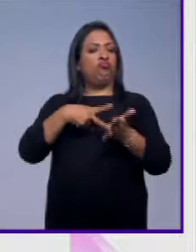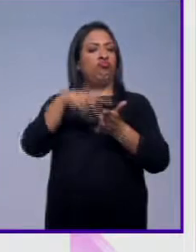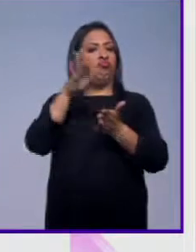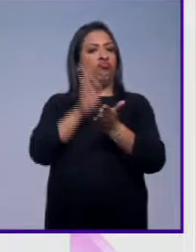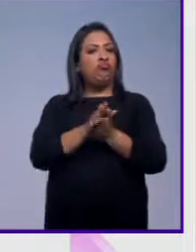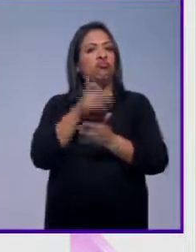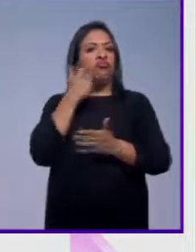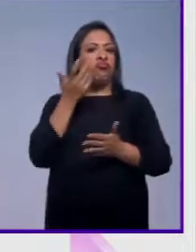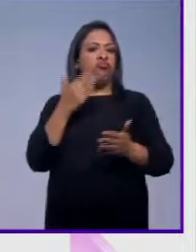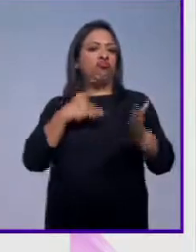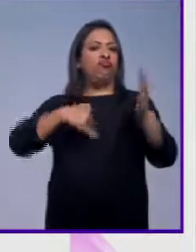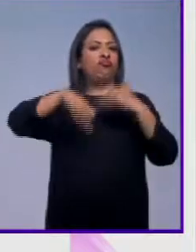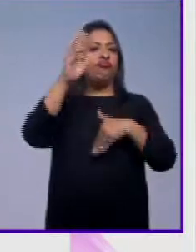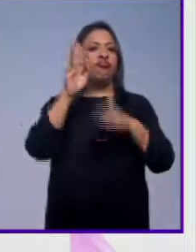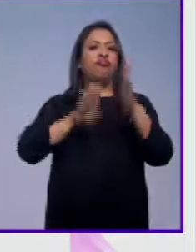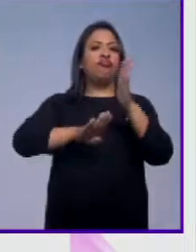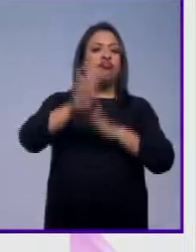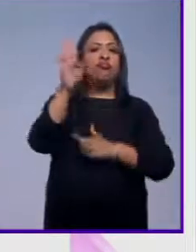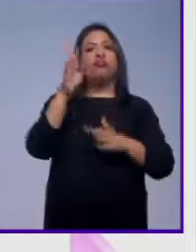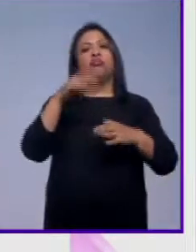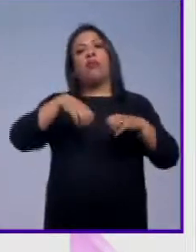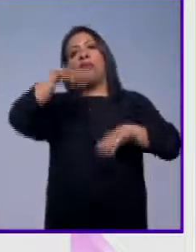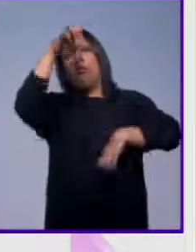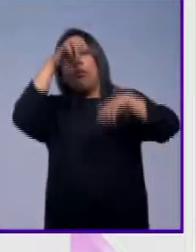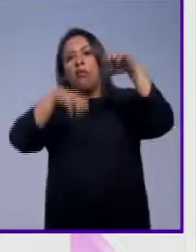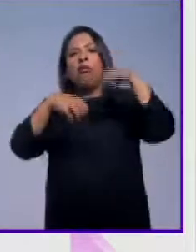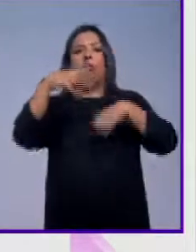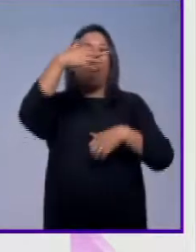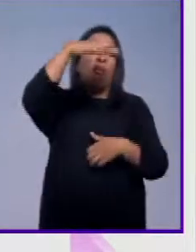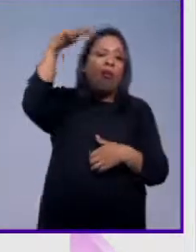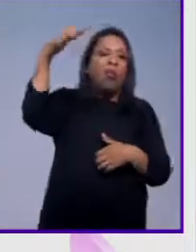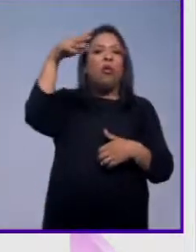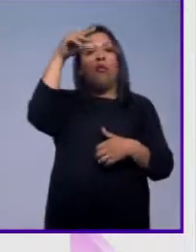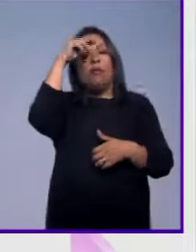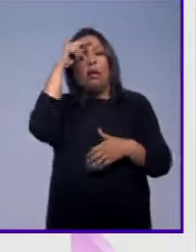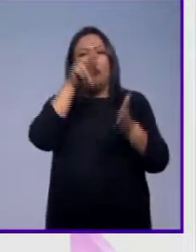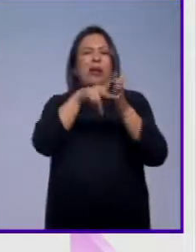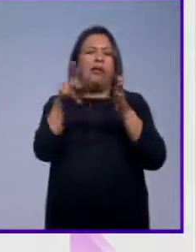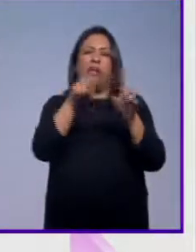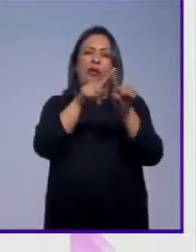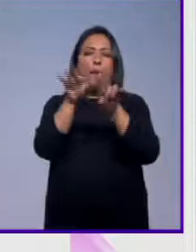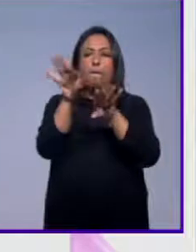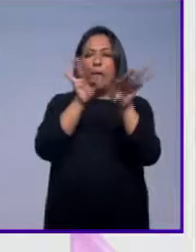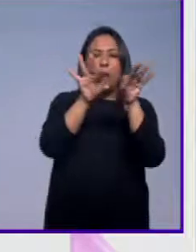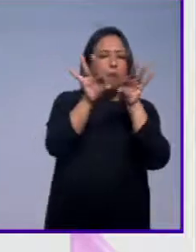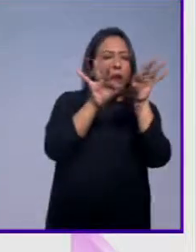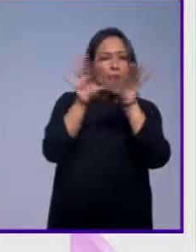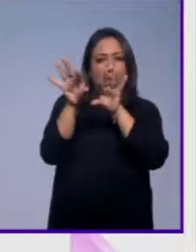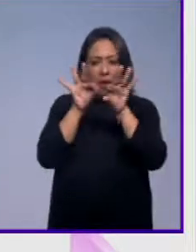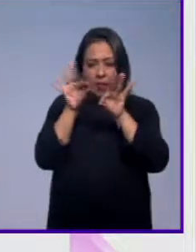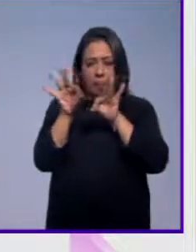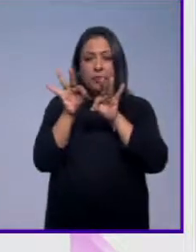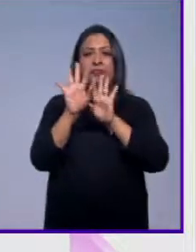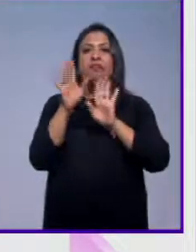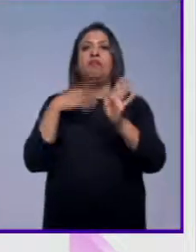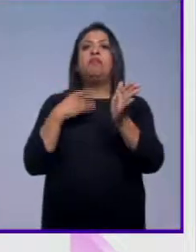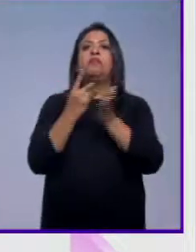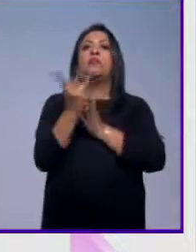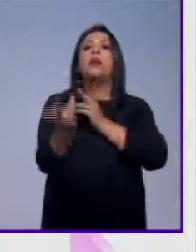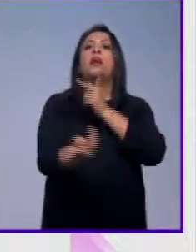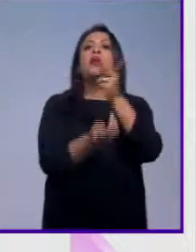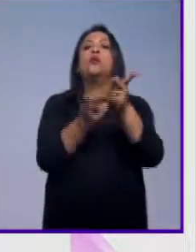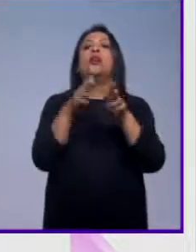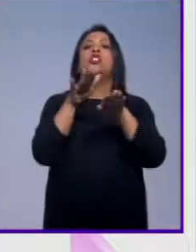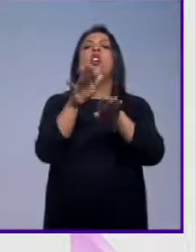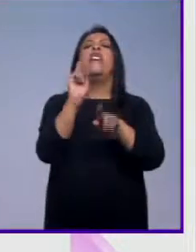haciendo lo posible por salir adelante hombres mayores intelectuales periodistas en fin un poco de todo y decidí preguntarle sobre